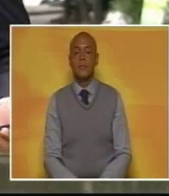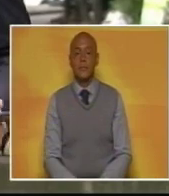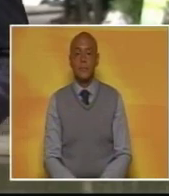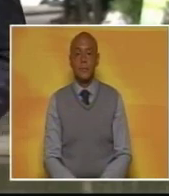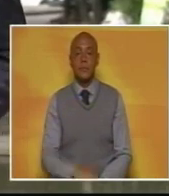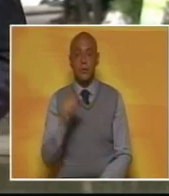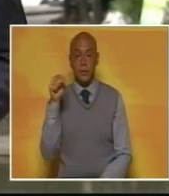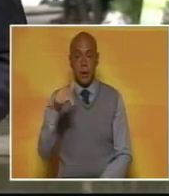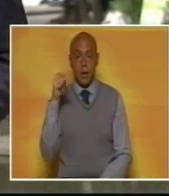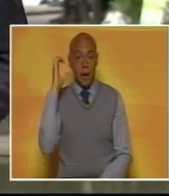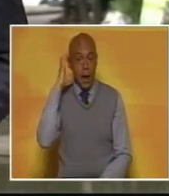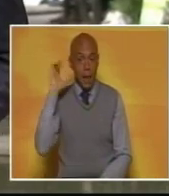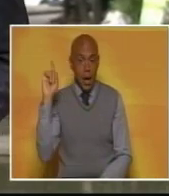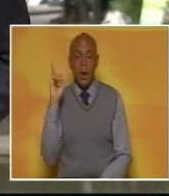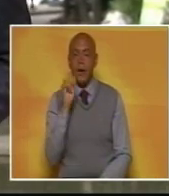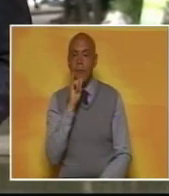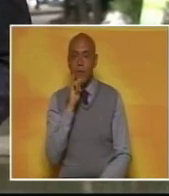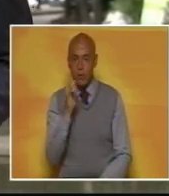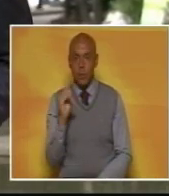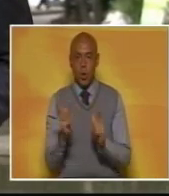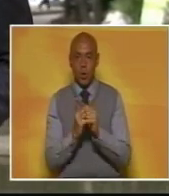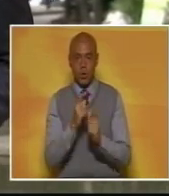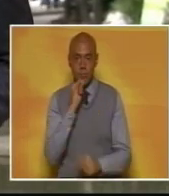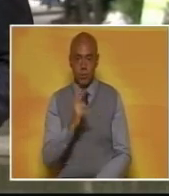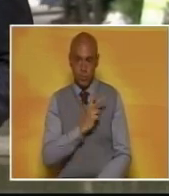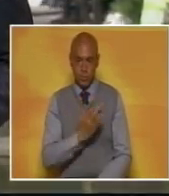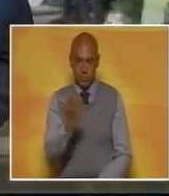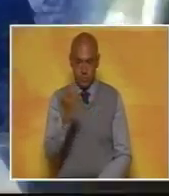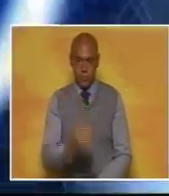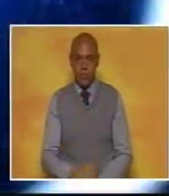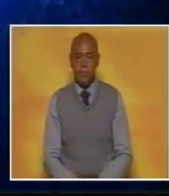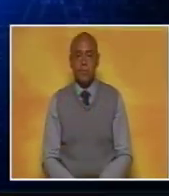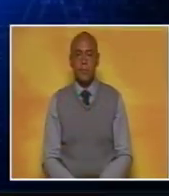la Candelaria, Euclides Sotillo, Noticiero Venevisión.